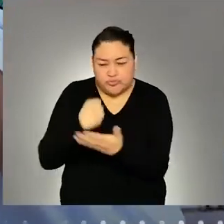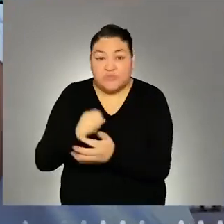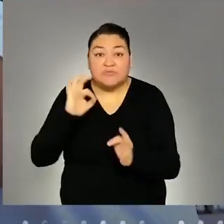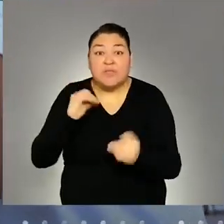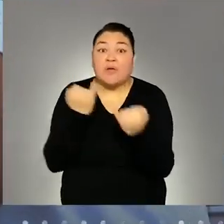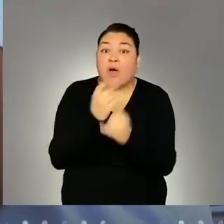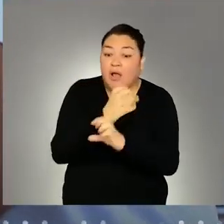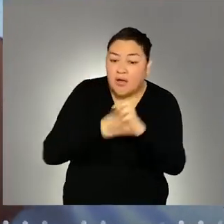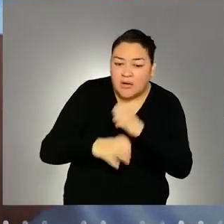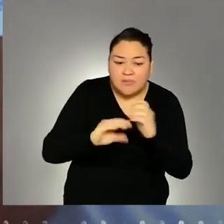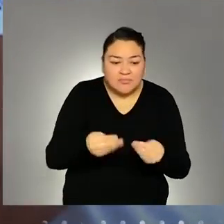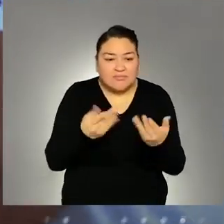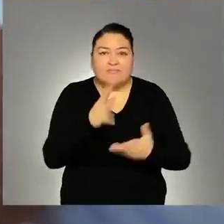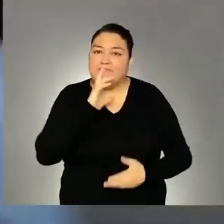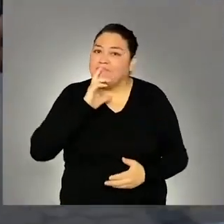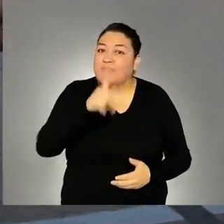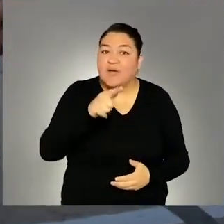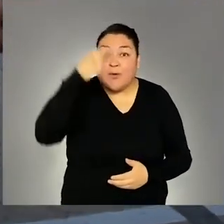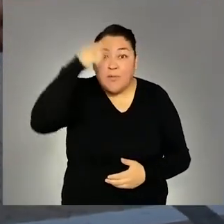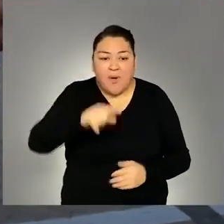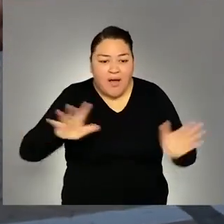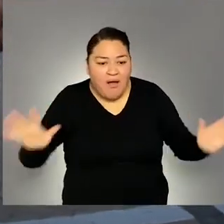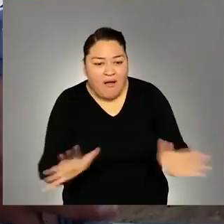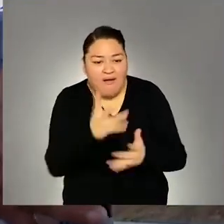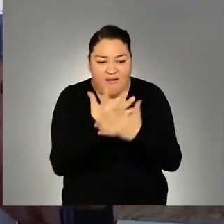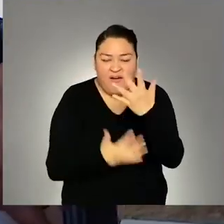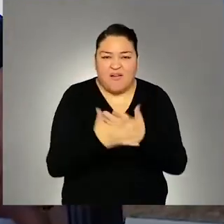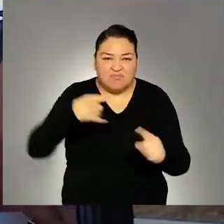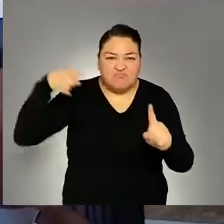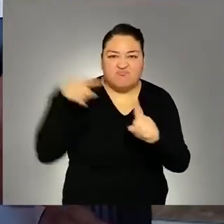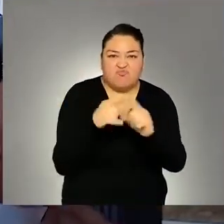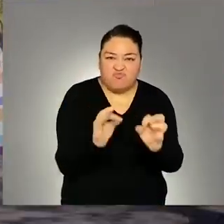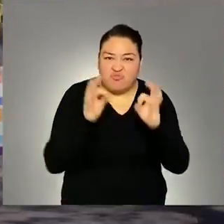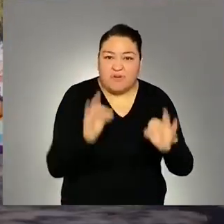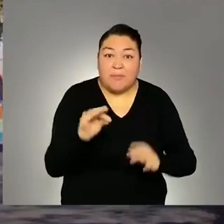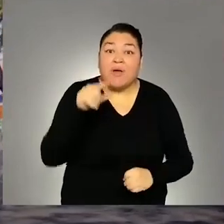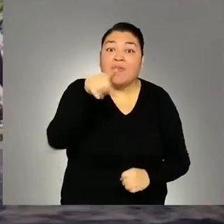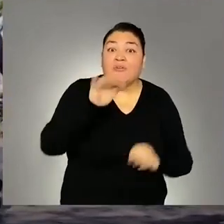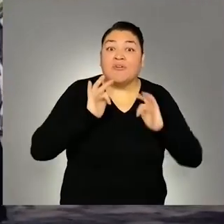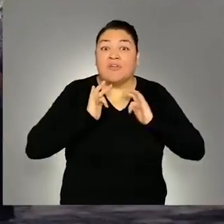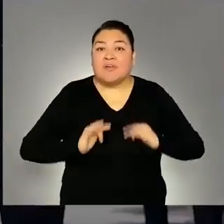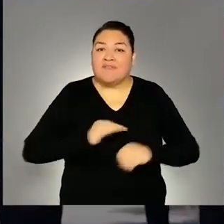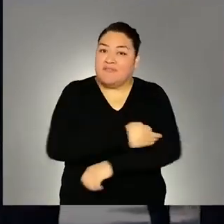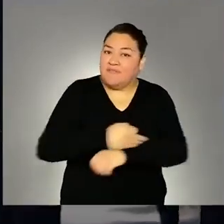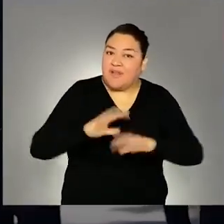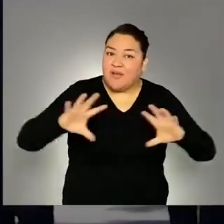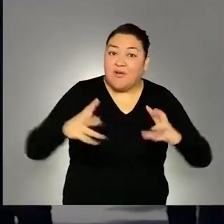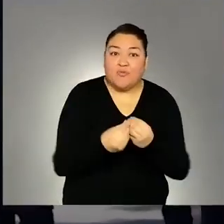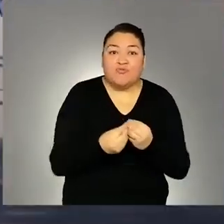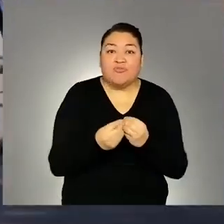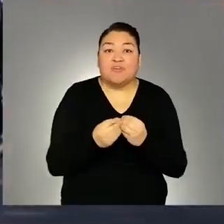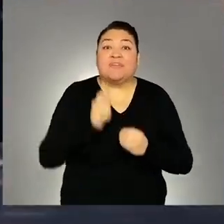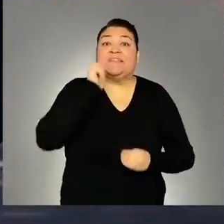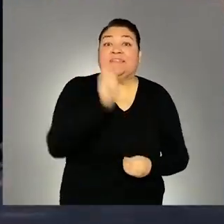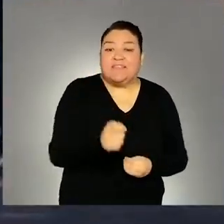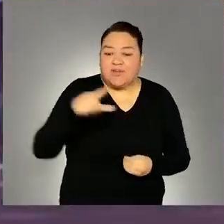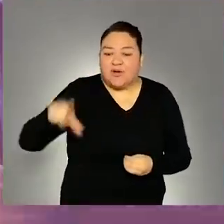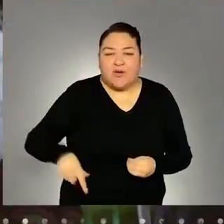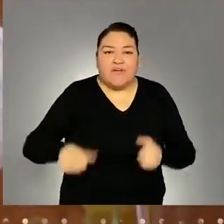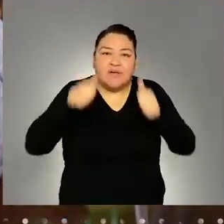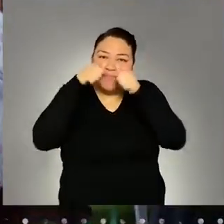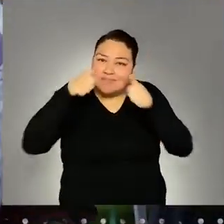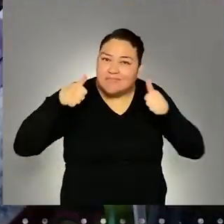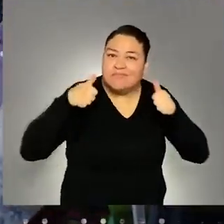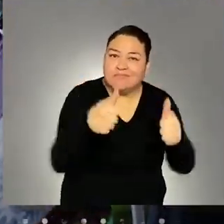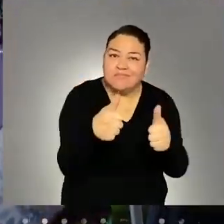el mejoramiento de equipos tácticos. Impulsamos acciones contundentes para tu seguridad y la de tu familia. Se trata de